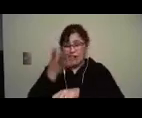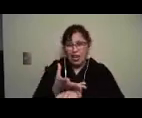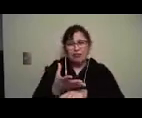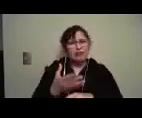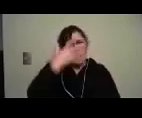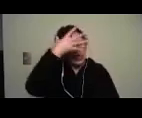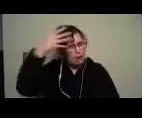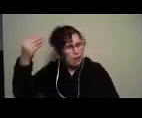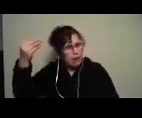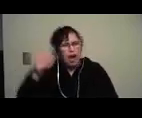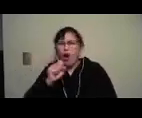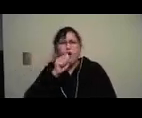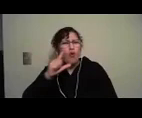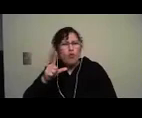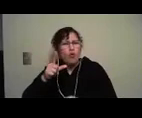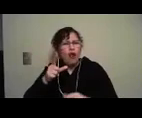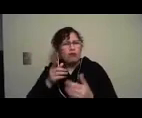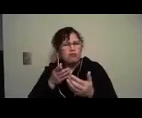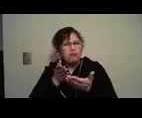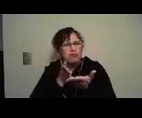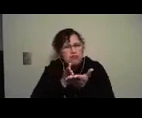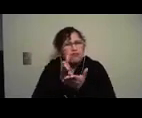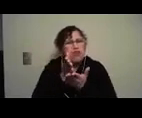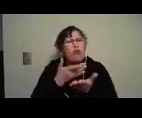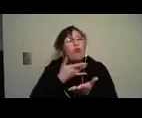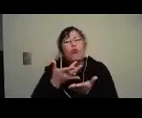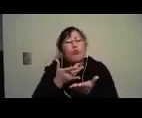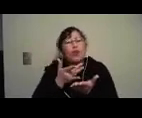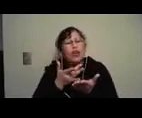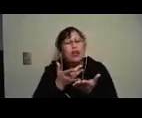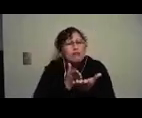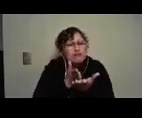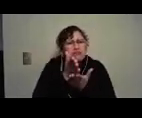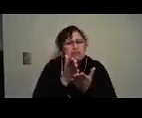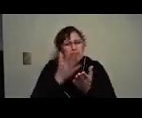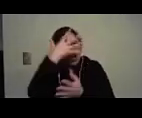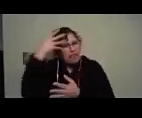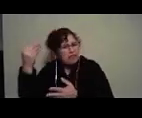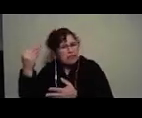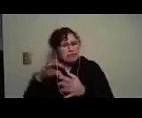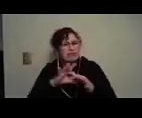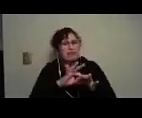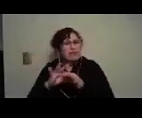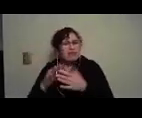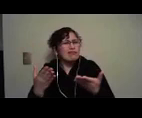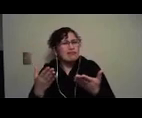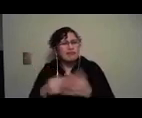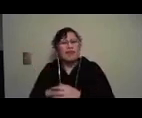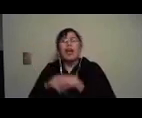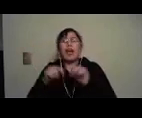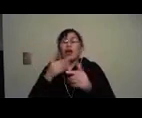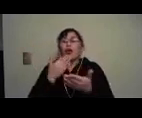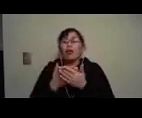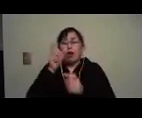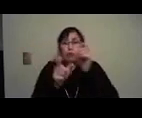¿ya? Y el origen, la verdad es que es bien variado. Las personas, en general, cuando la